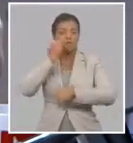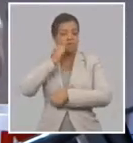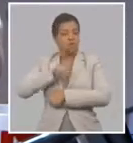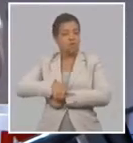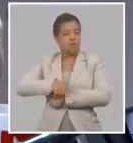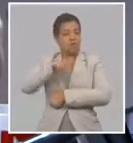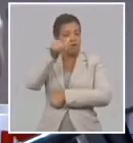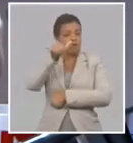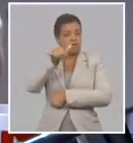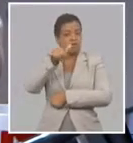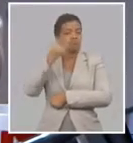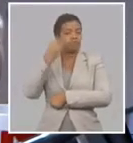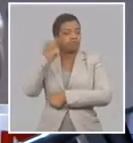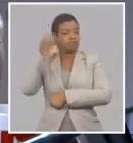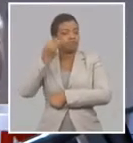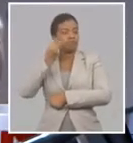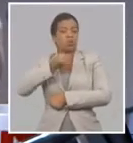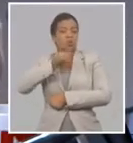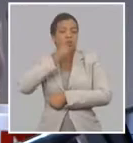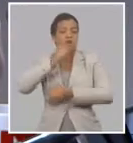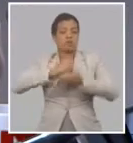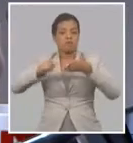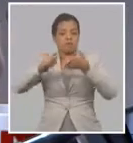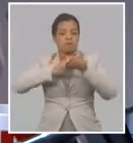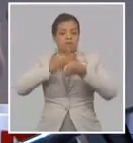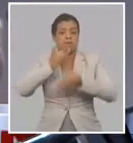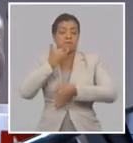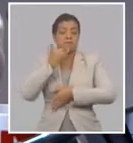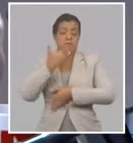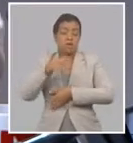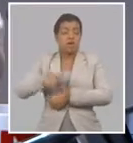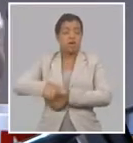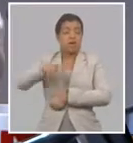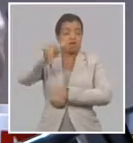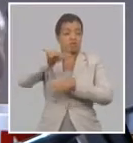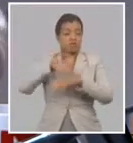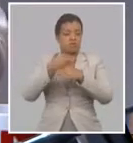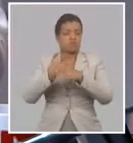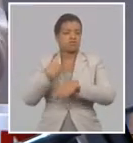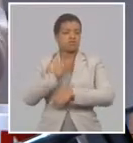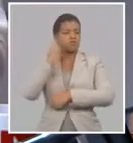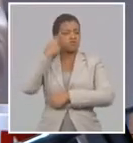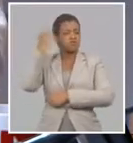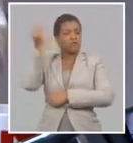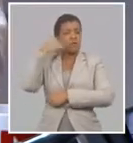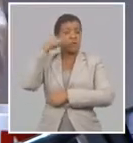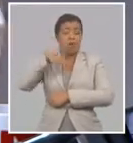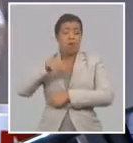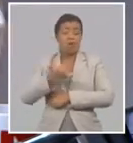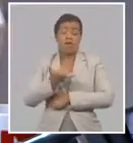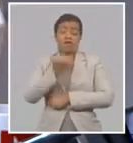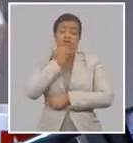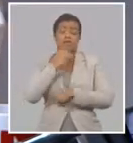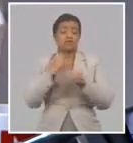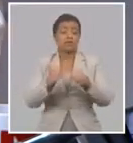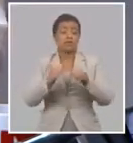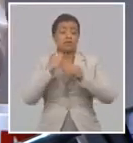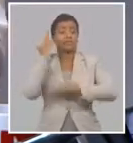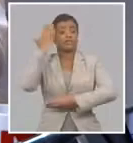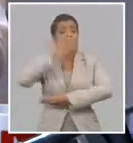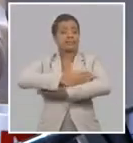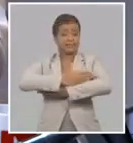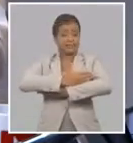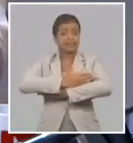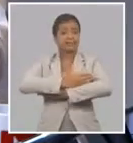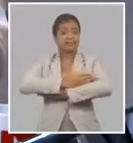partir de la posibilidad de la disponibilidad de las propias aeronaves que como todos conocemos la aviación ha tenido impacto fuerte desbloqueo por el